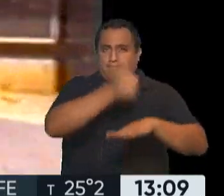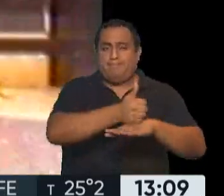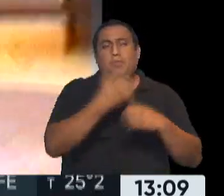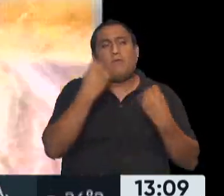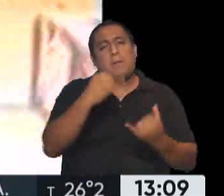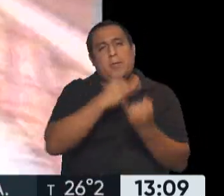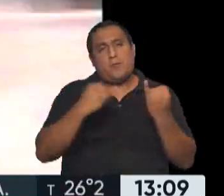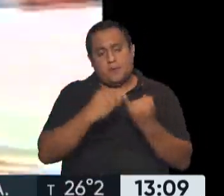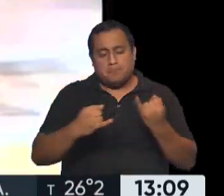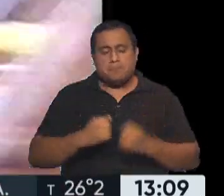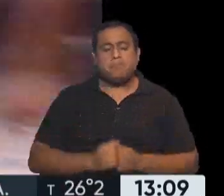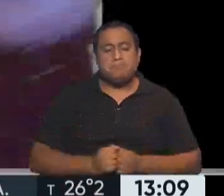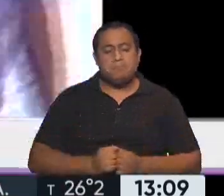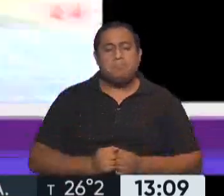mediodía.